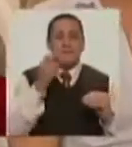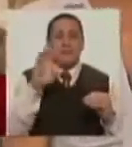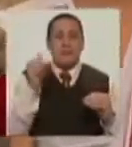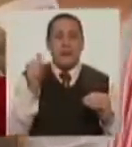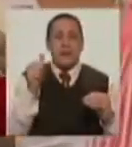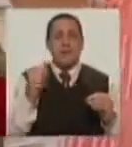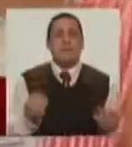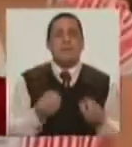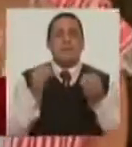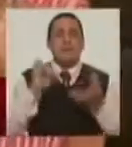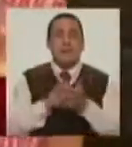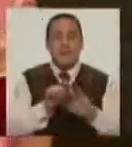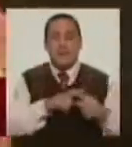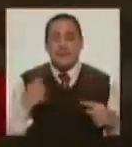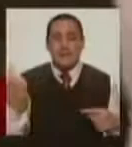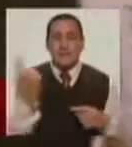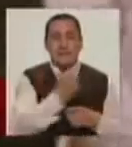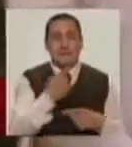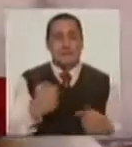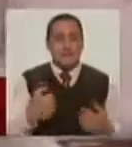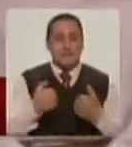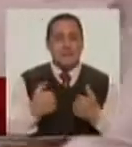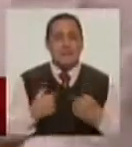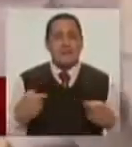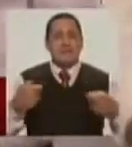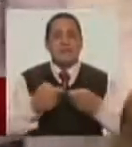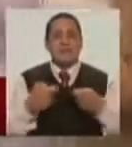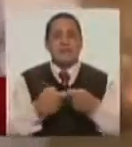zona para que tengan internet,